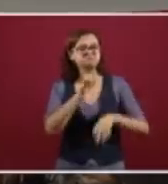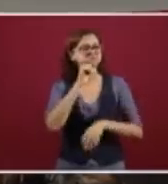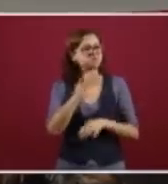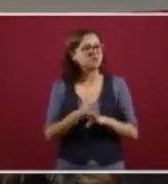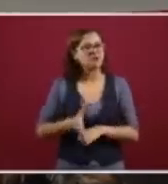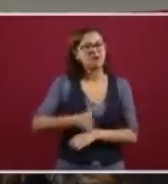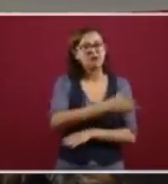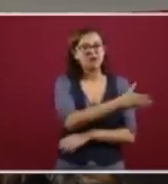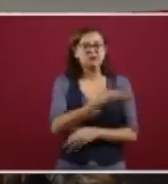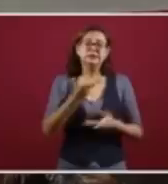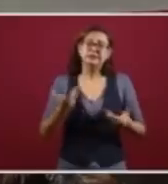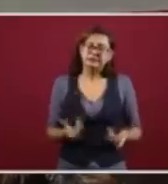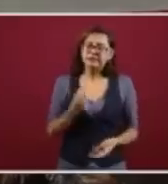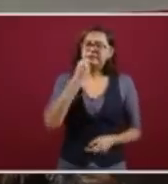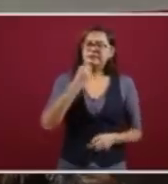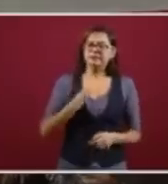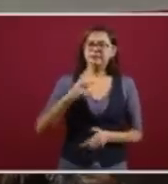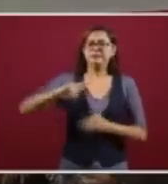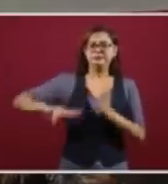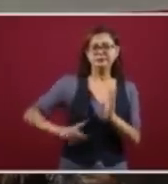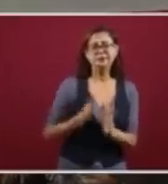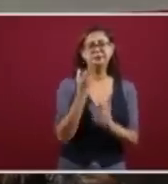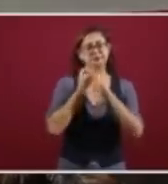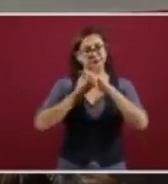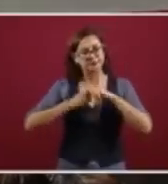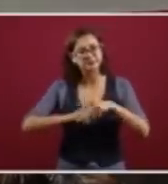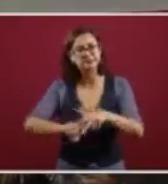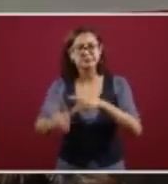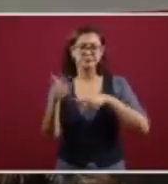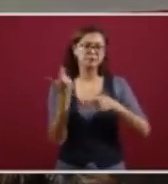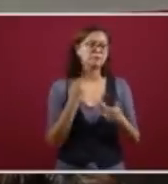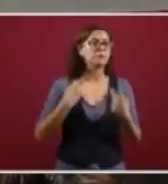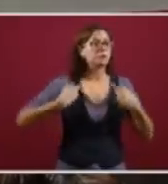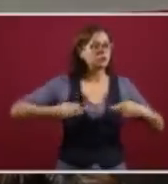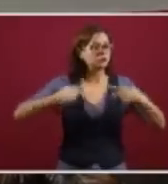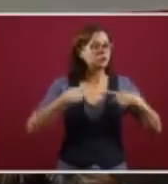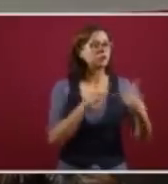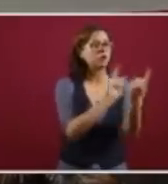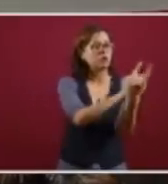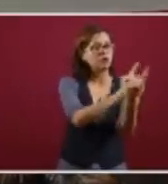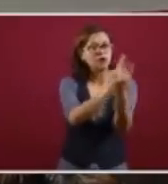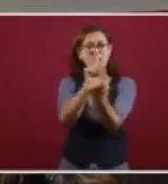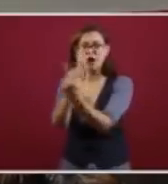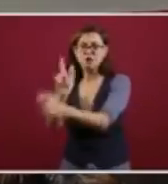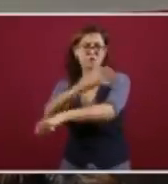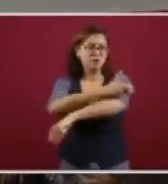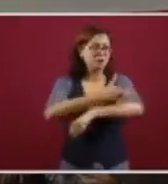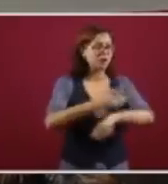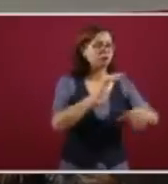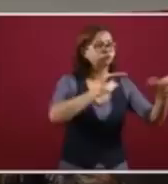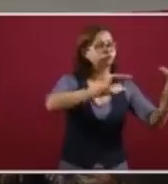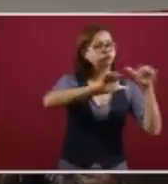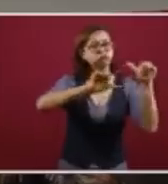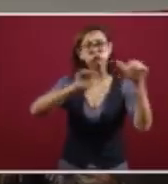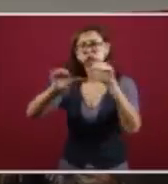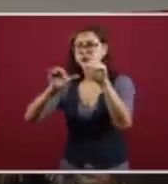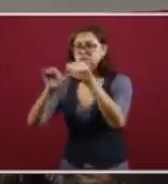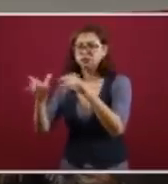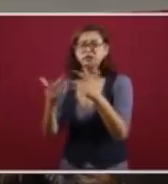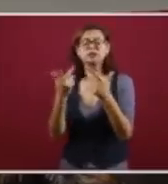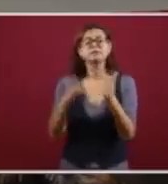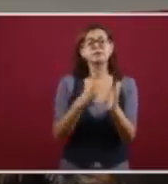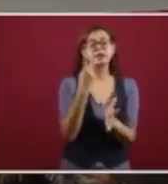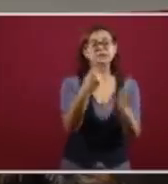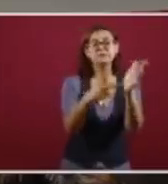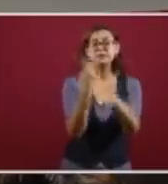comunidades, platicar con las familias afectadas y conocer de viva voz cuáles son sus necesidades y sus demandas. En cada uno de los recorridos